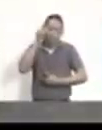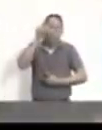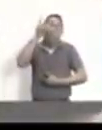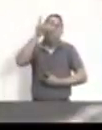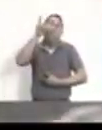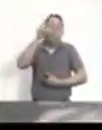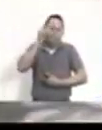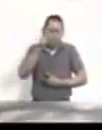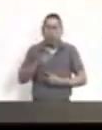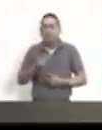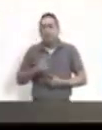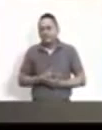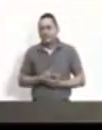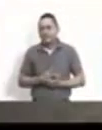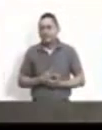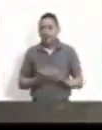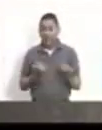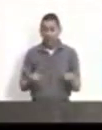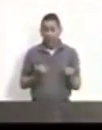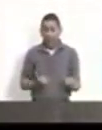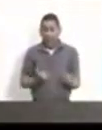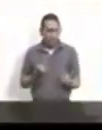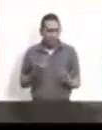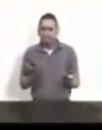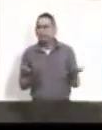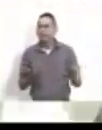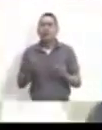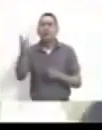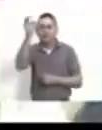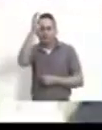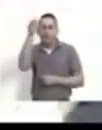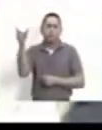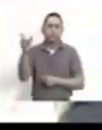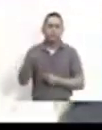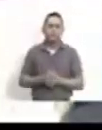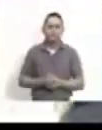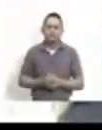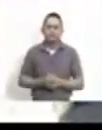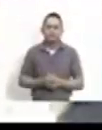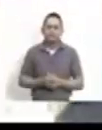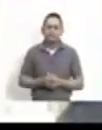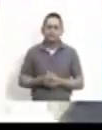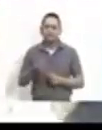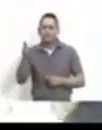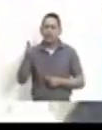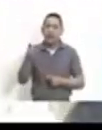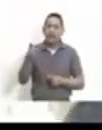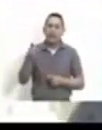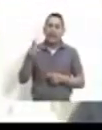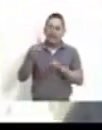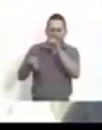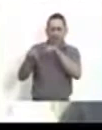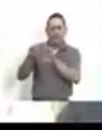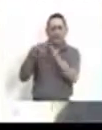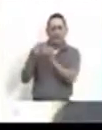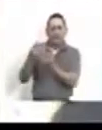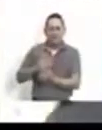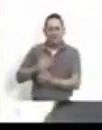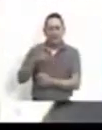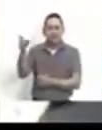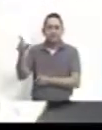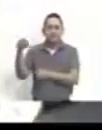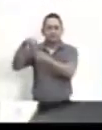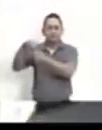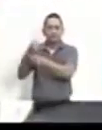patria quiere tener noticias del recién nacido, el cual salvó de la muerte. Tengo unos familiares que laboran en el hospital